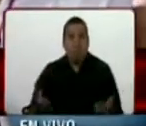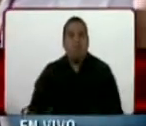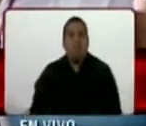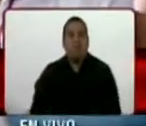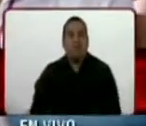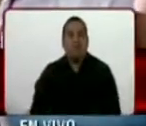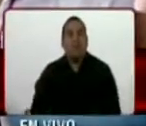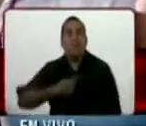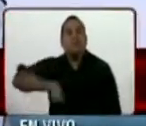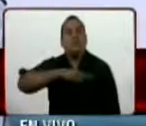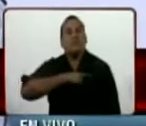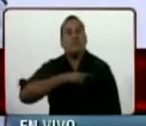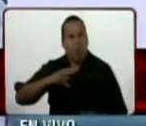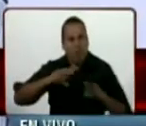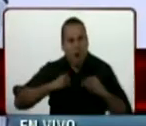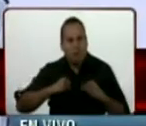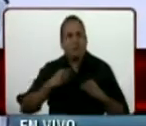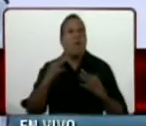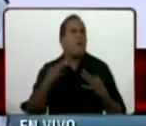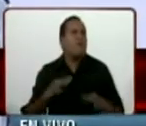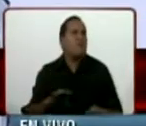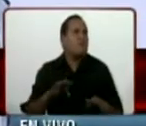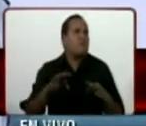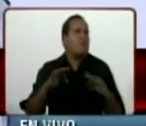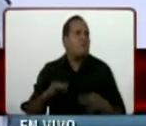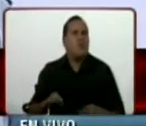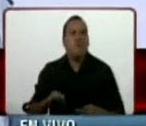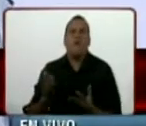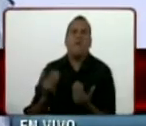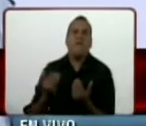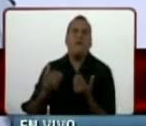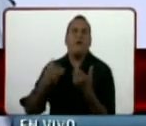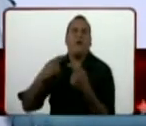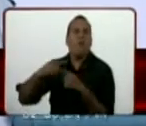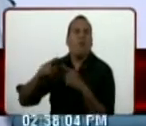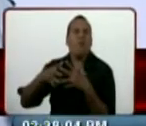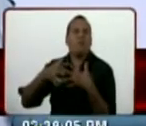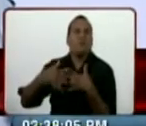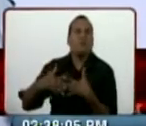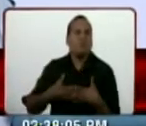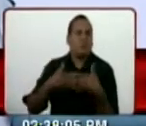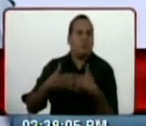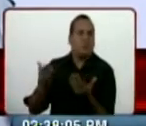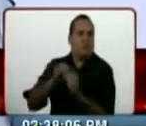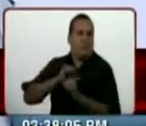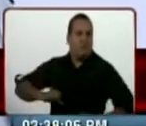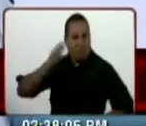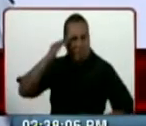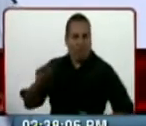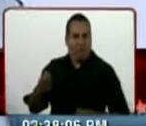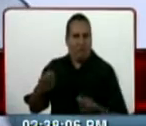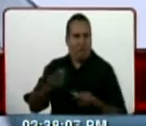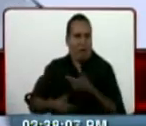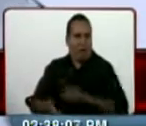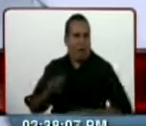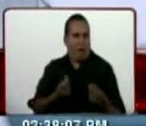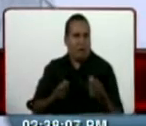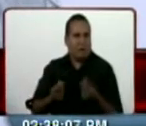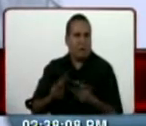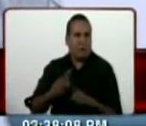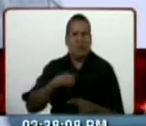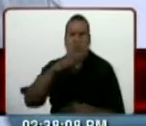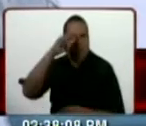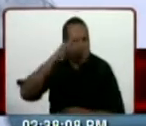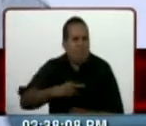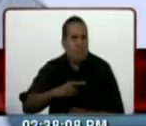Y nosotros vamos a aceptar que es normal que agregados militares busquen militares venezolanos y les ofrezcan dinero y le digan que desconozcan la autoridad